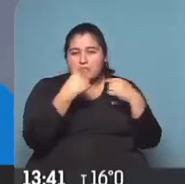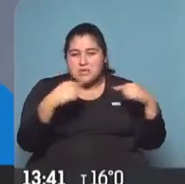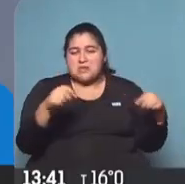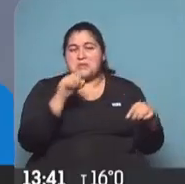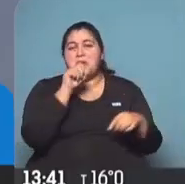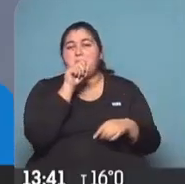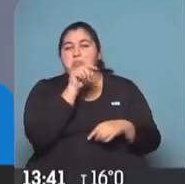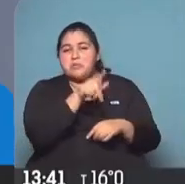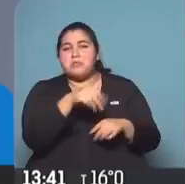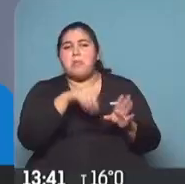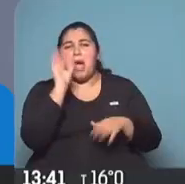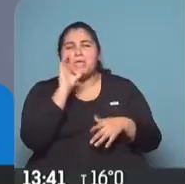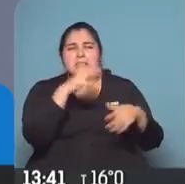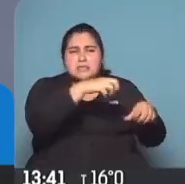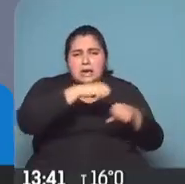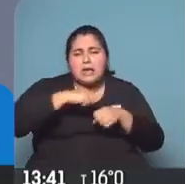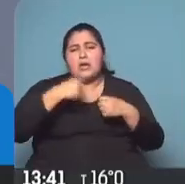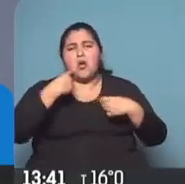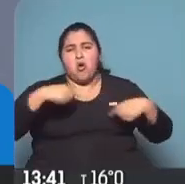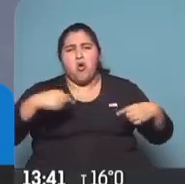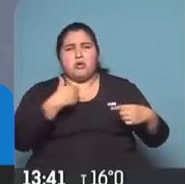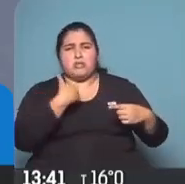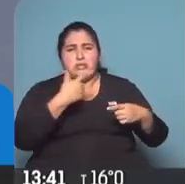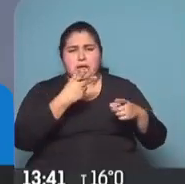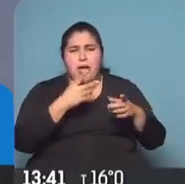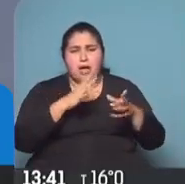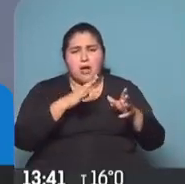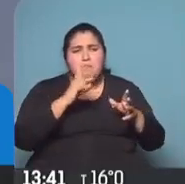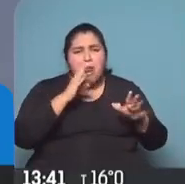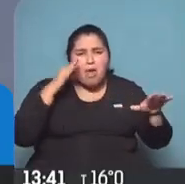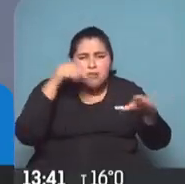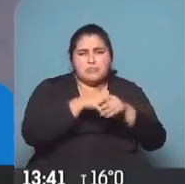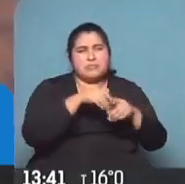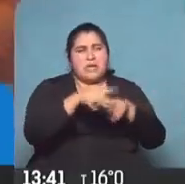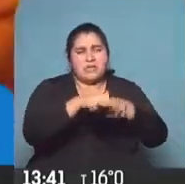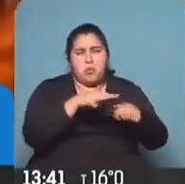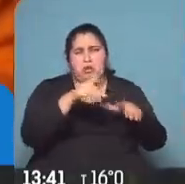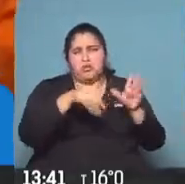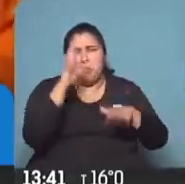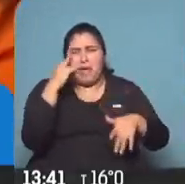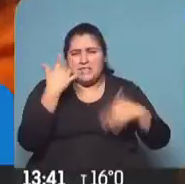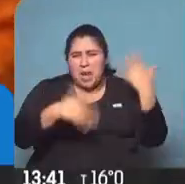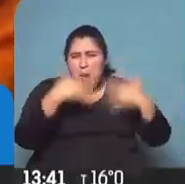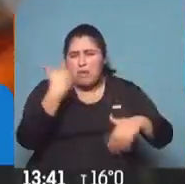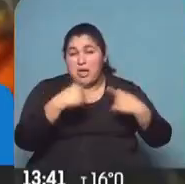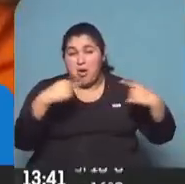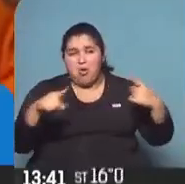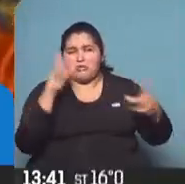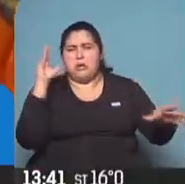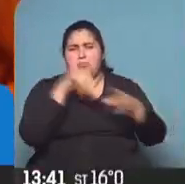este rescate y capacitada y equipada para mirar y